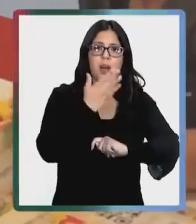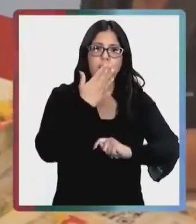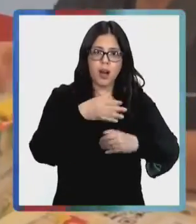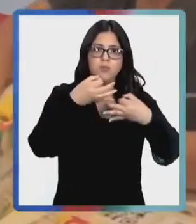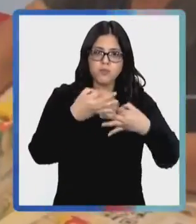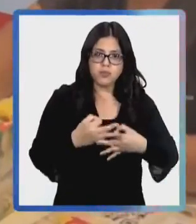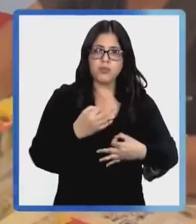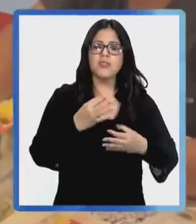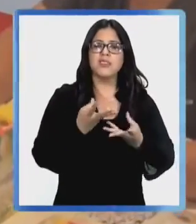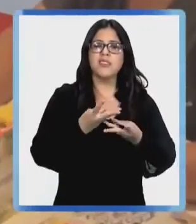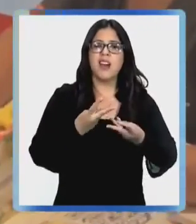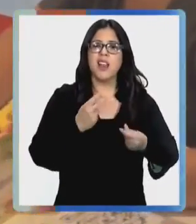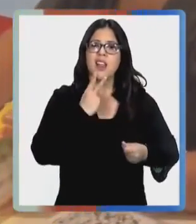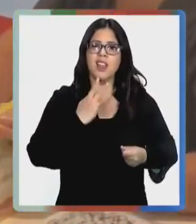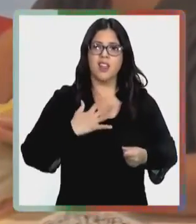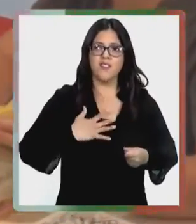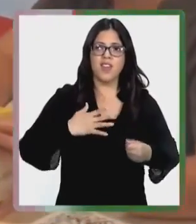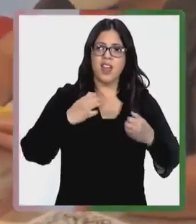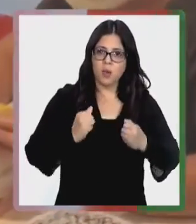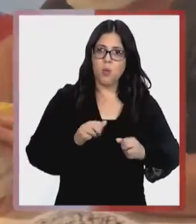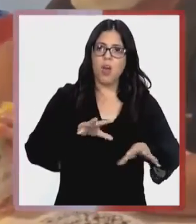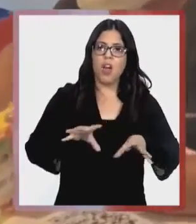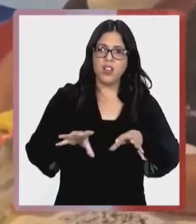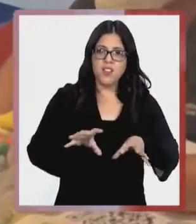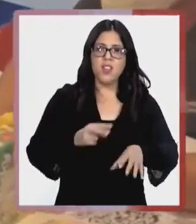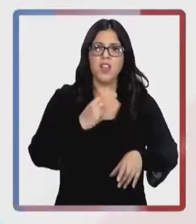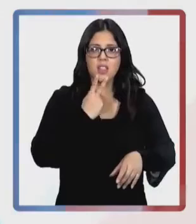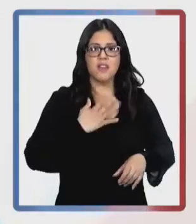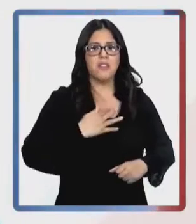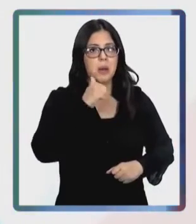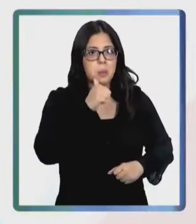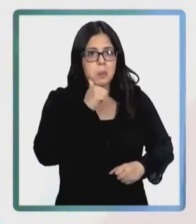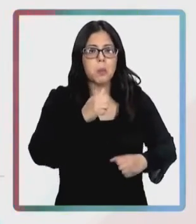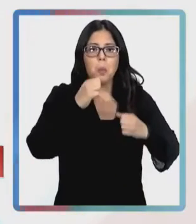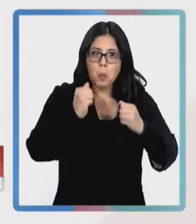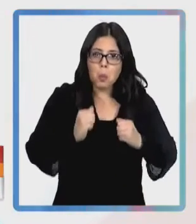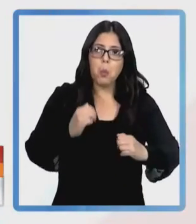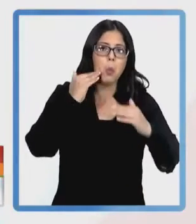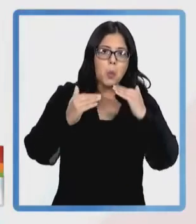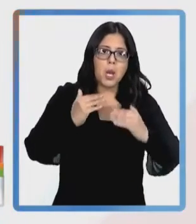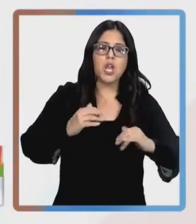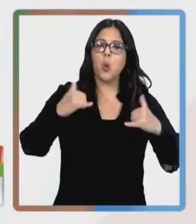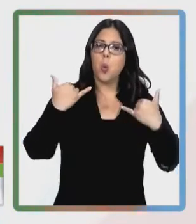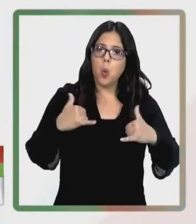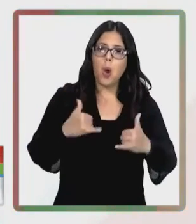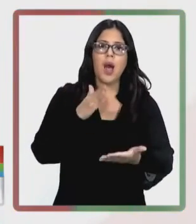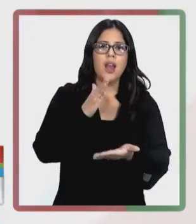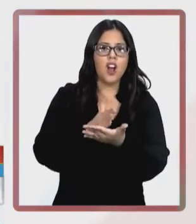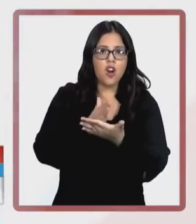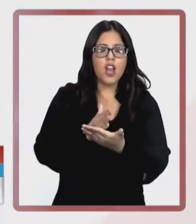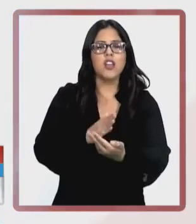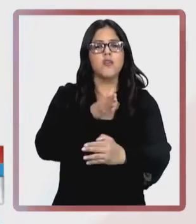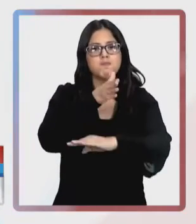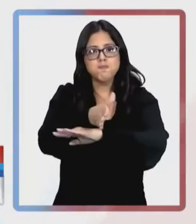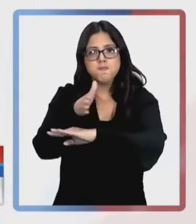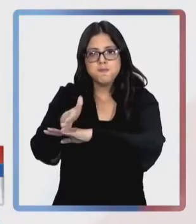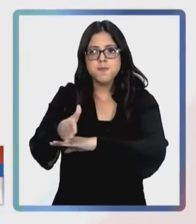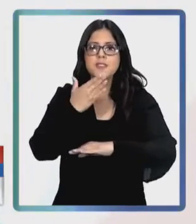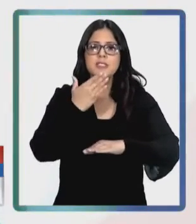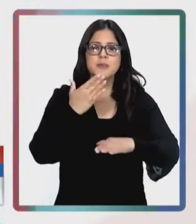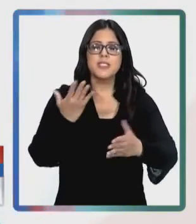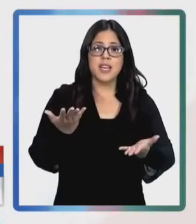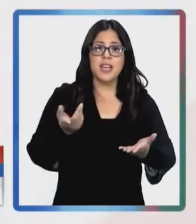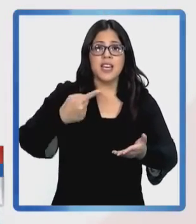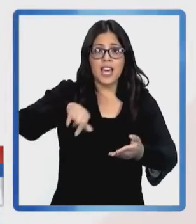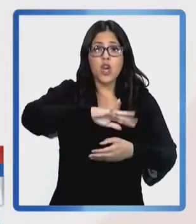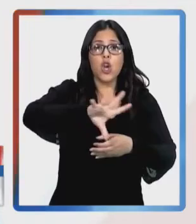calidad de vida, para que puedan tener sus actividades del día a día, para que puedan ser niños, jugar, ir al colegio, incorporarse y